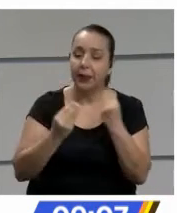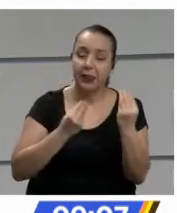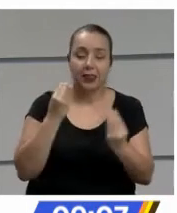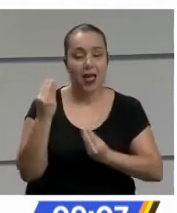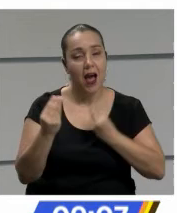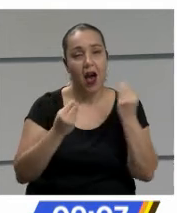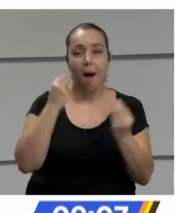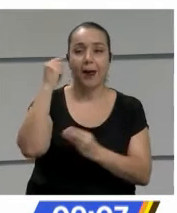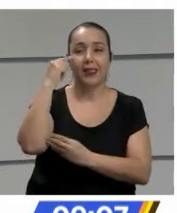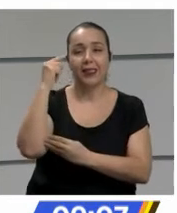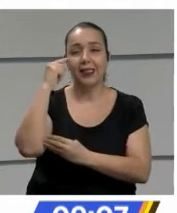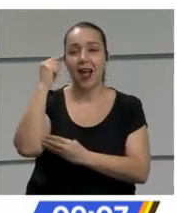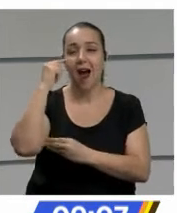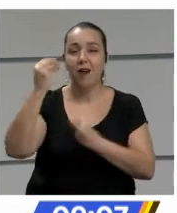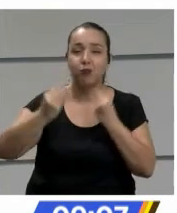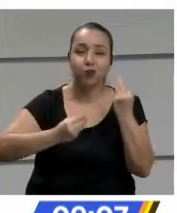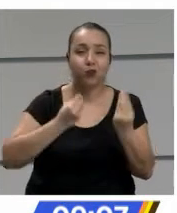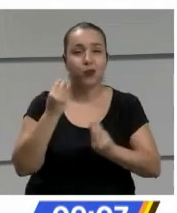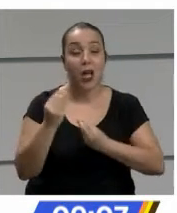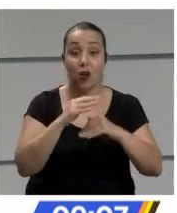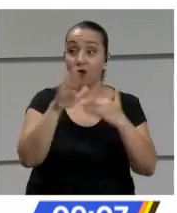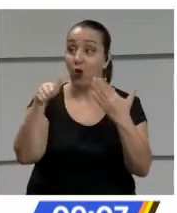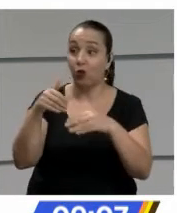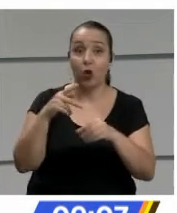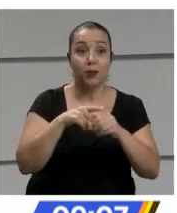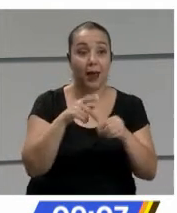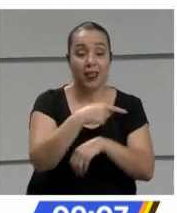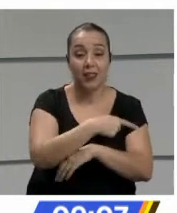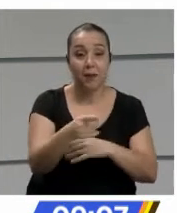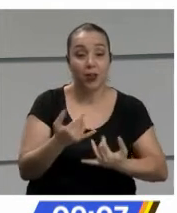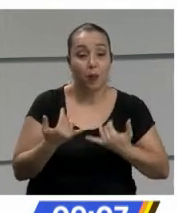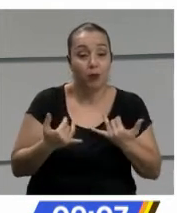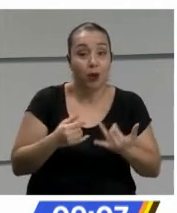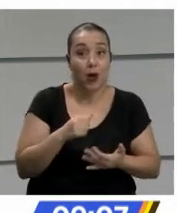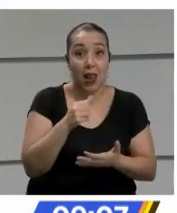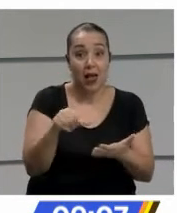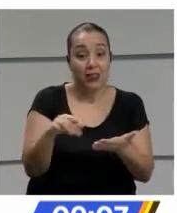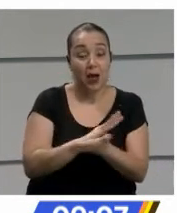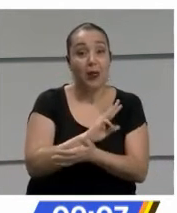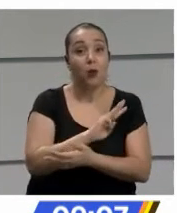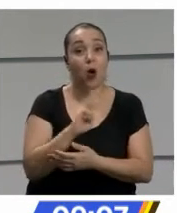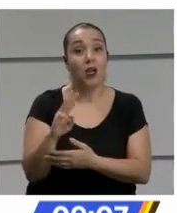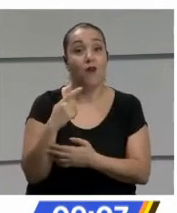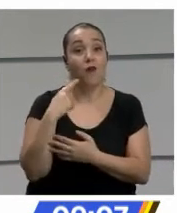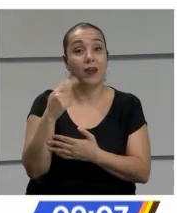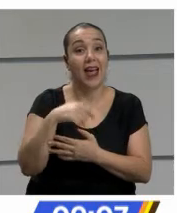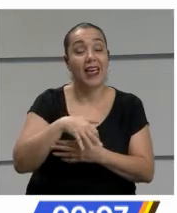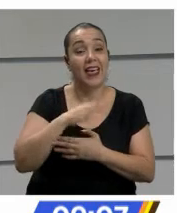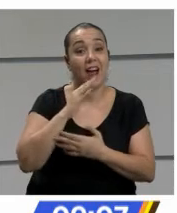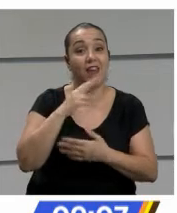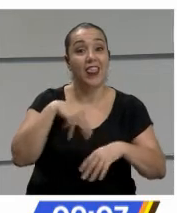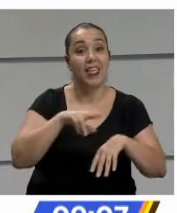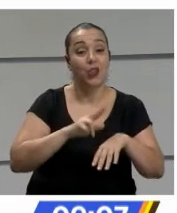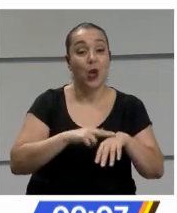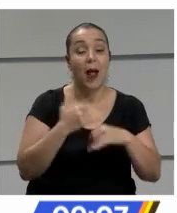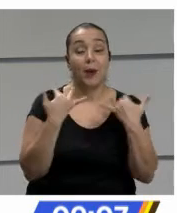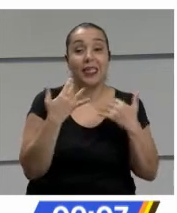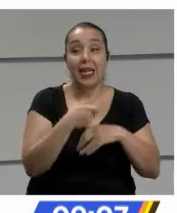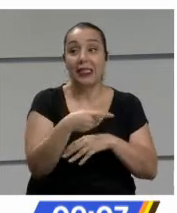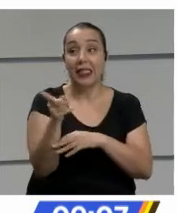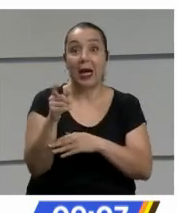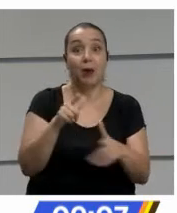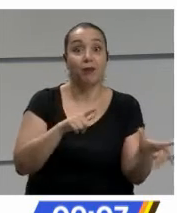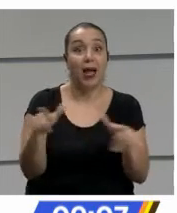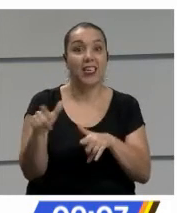A ver, vamos a pensar. Empiecen ahí ya a través de todos participando a través de la página de Café Nacional, porque también Sergio está preparado ahí, porque en